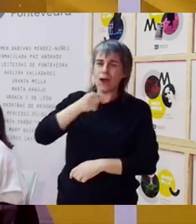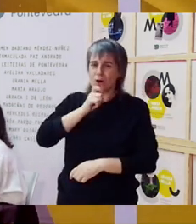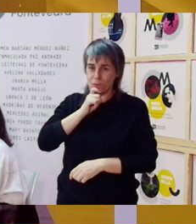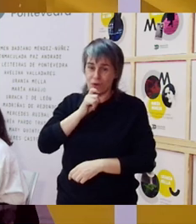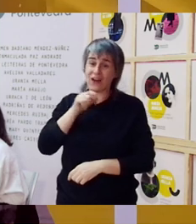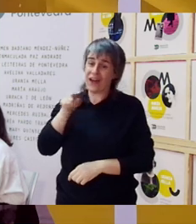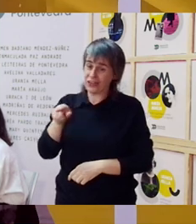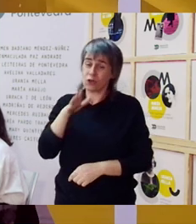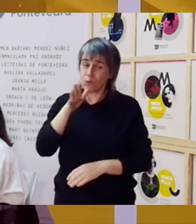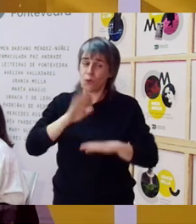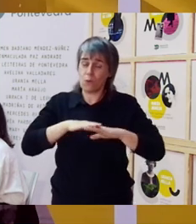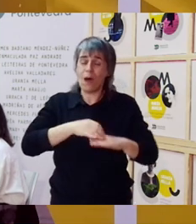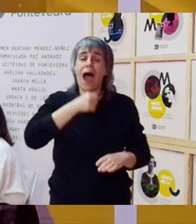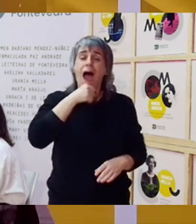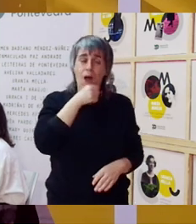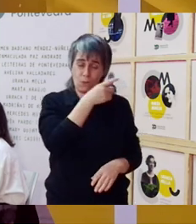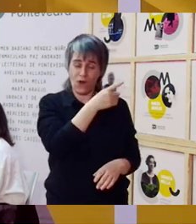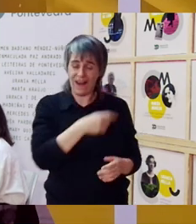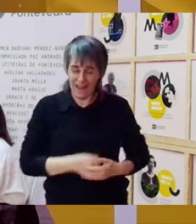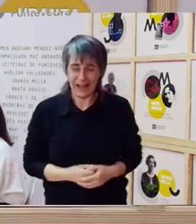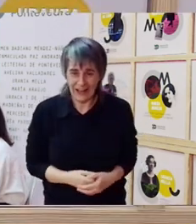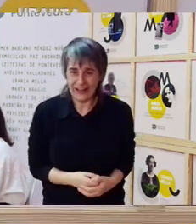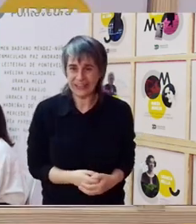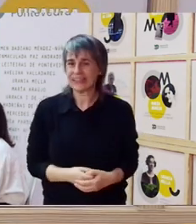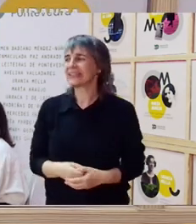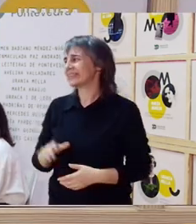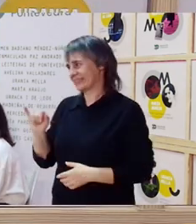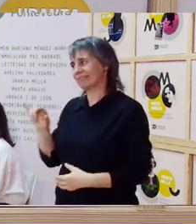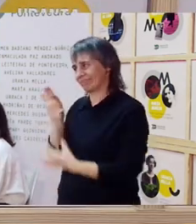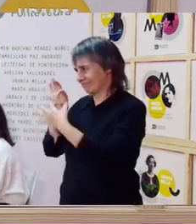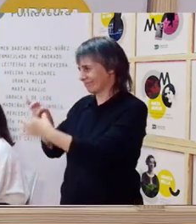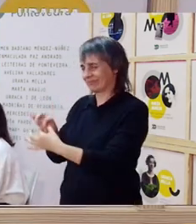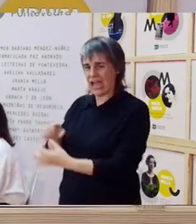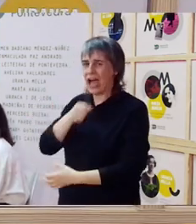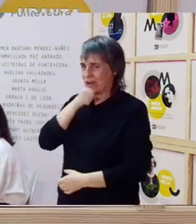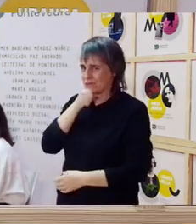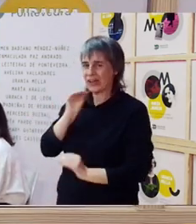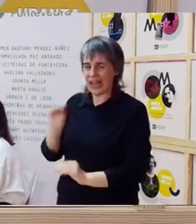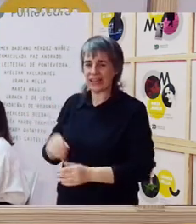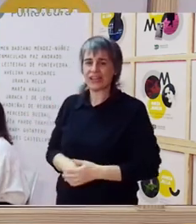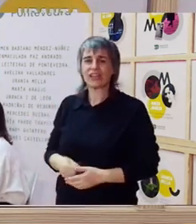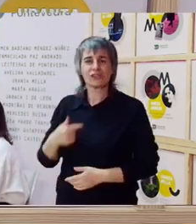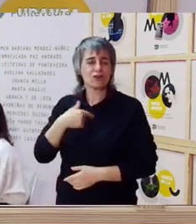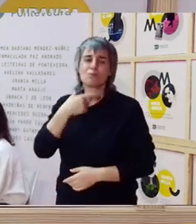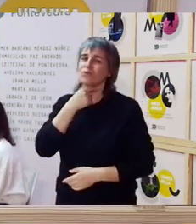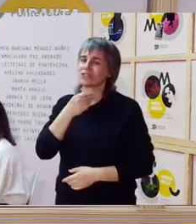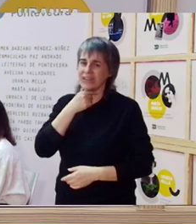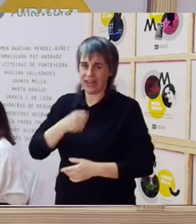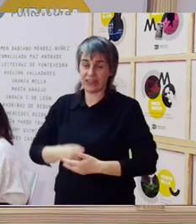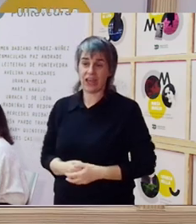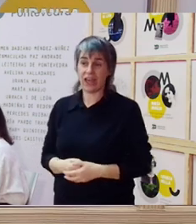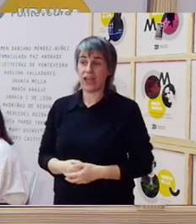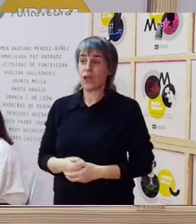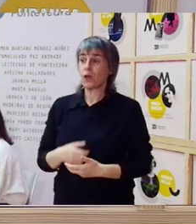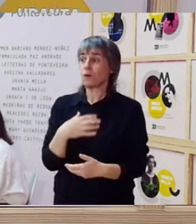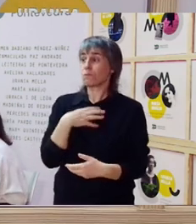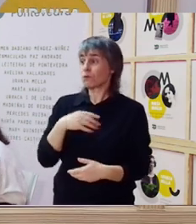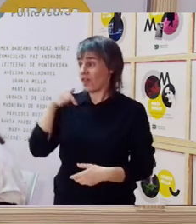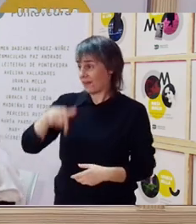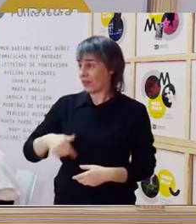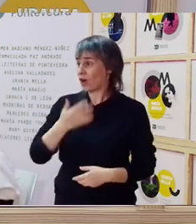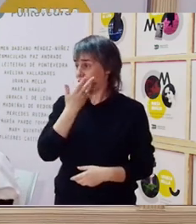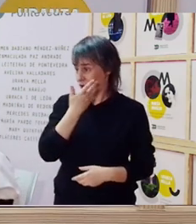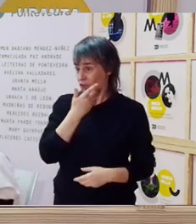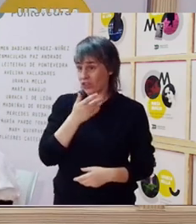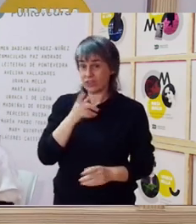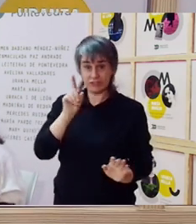placeres. Iso vende placeres, sí, dunha anécdota con placeres, totalmente. Que a min fixo de moita graza, eu igual aquí xa a coñezo, ou igual non. Tamén a